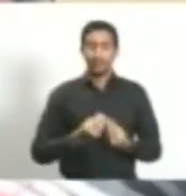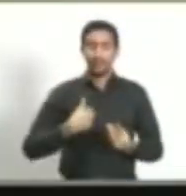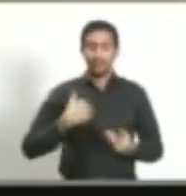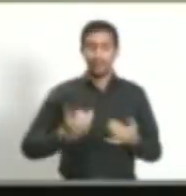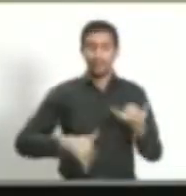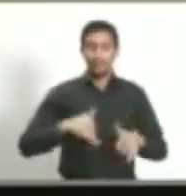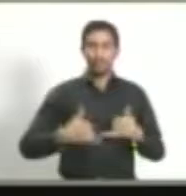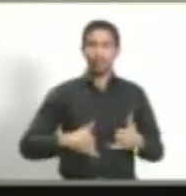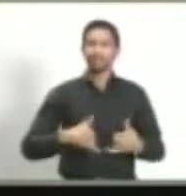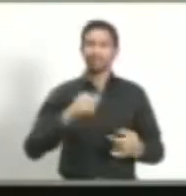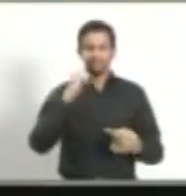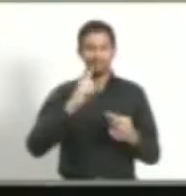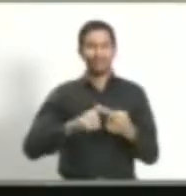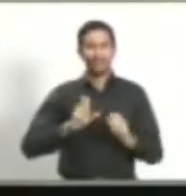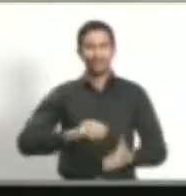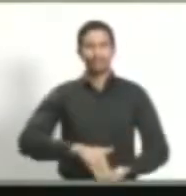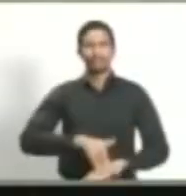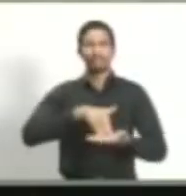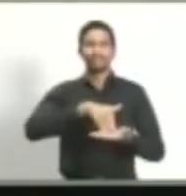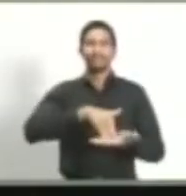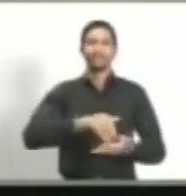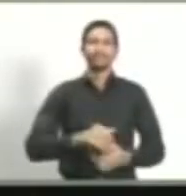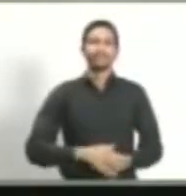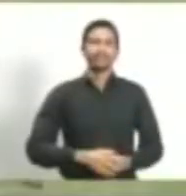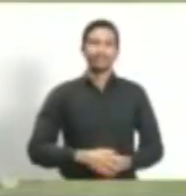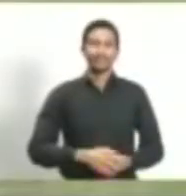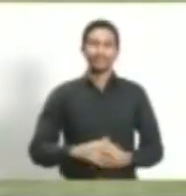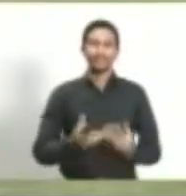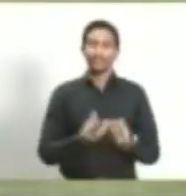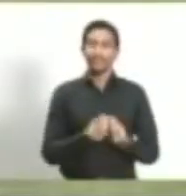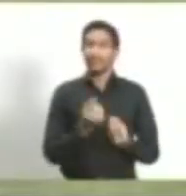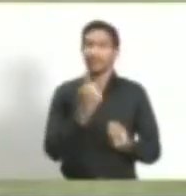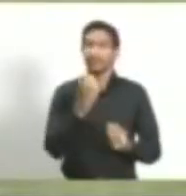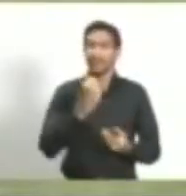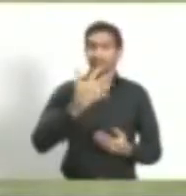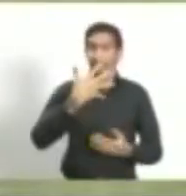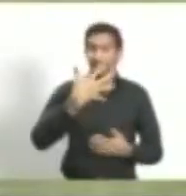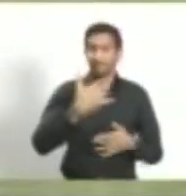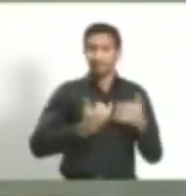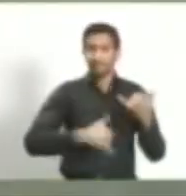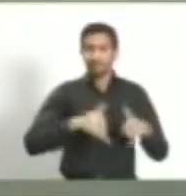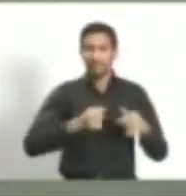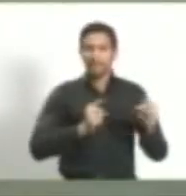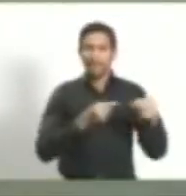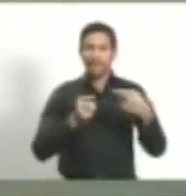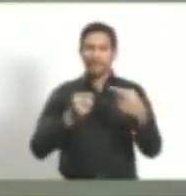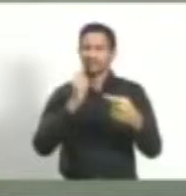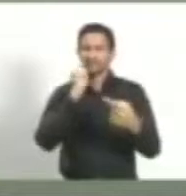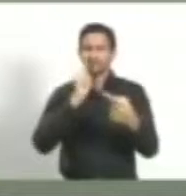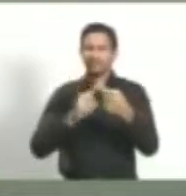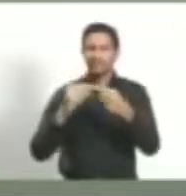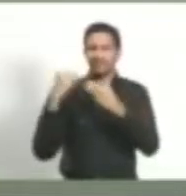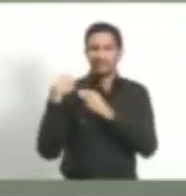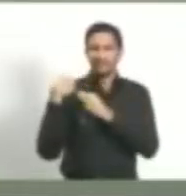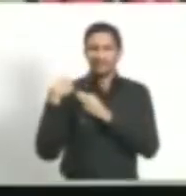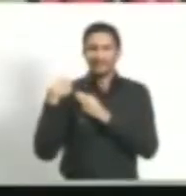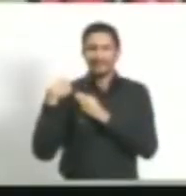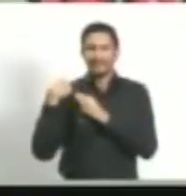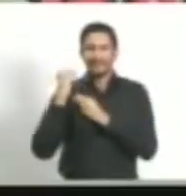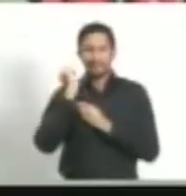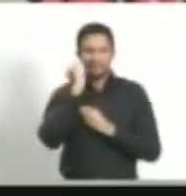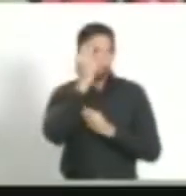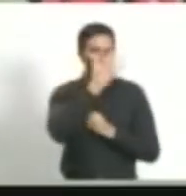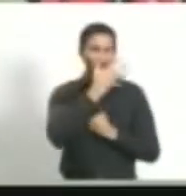de levantarlo. El cuadro barranquillero deberá encarar los 5 juegos que le restan con la principal misión de evitar más vergüenzas a sus hinchas